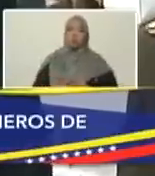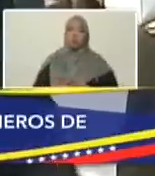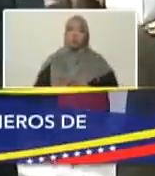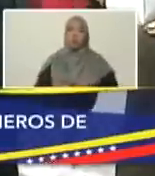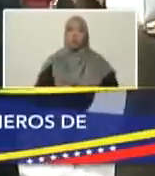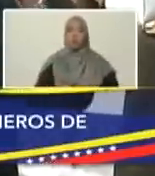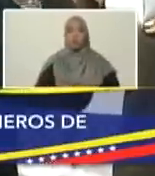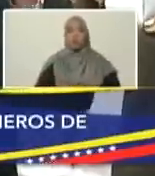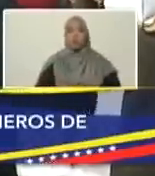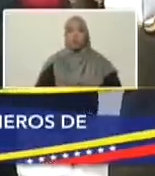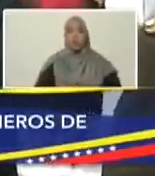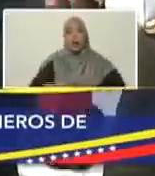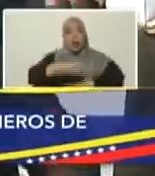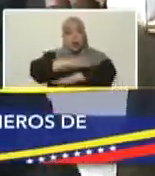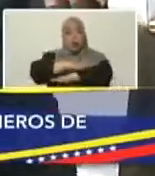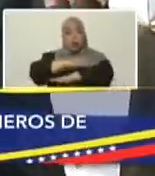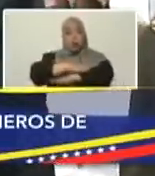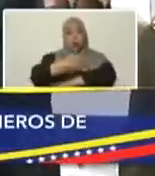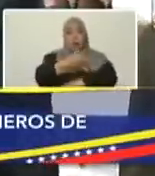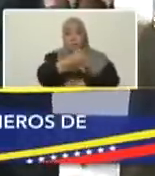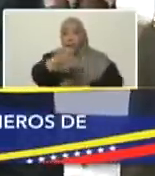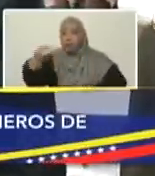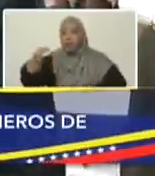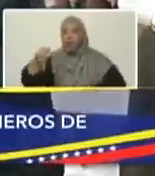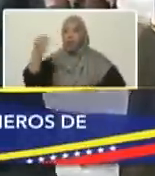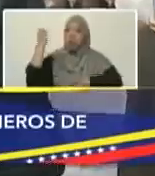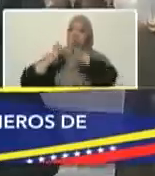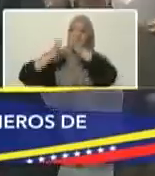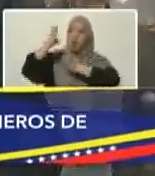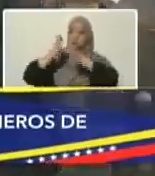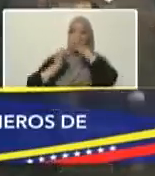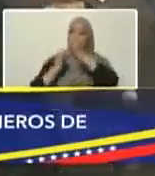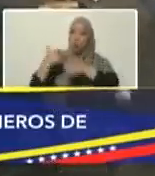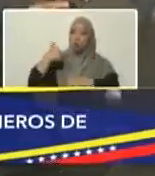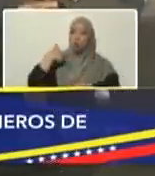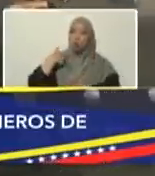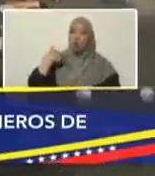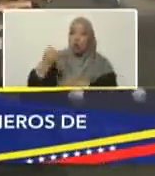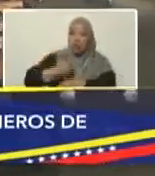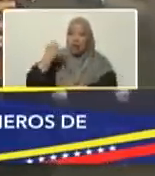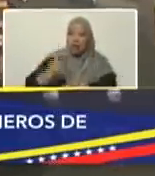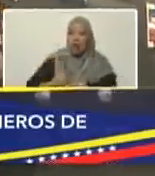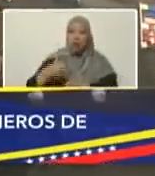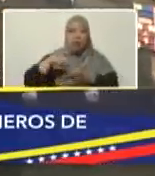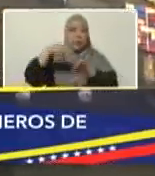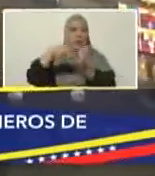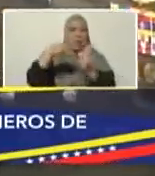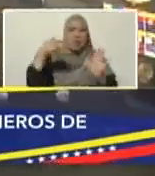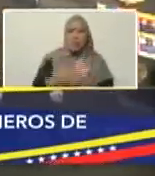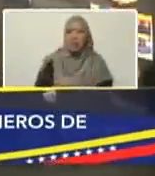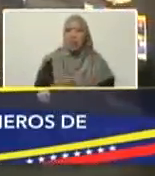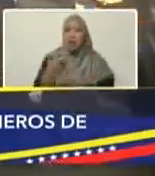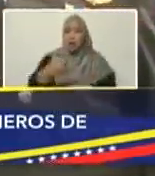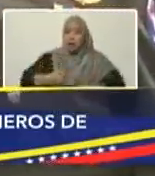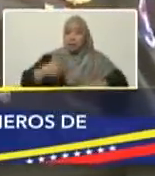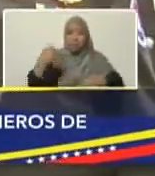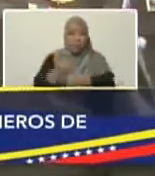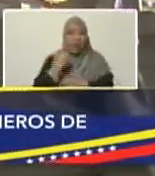más exigencia. El ascenso debe significar más compromiso